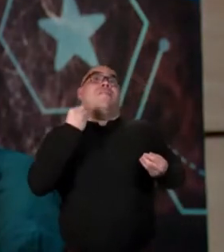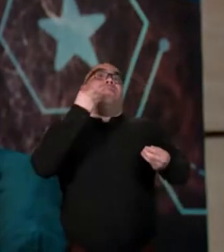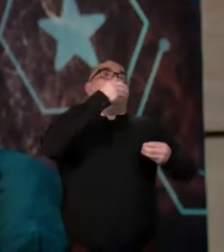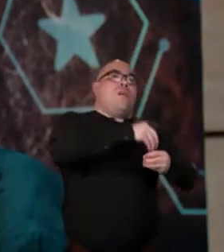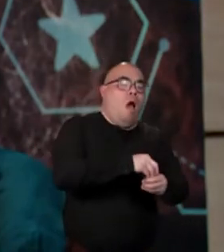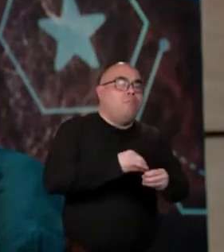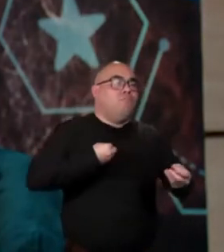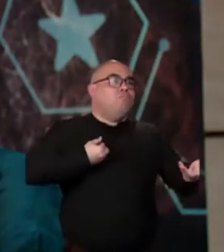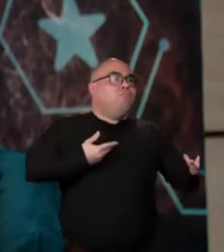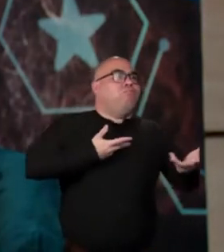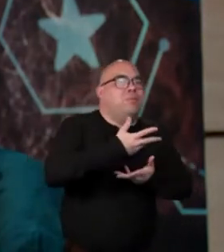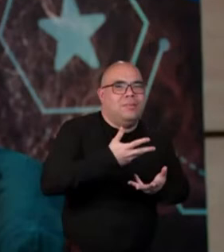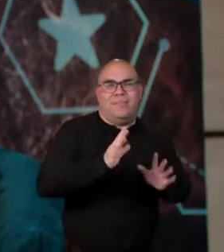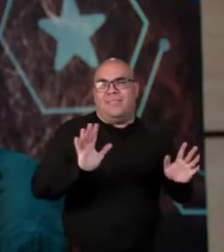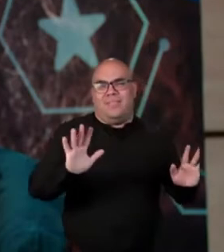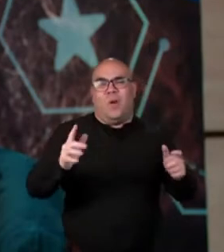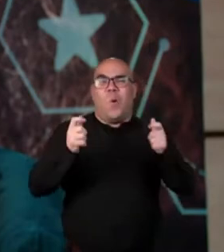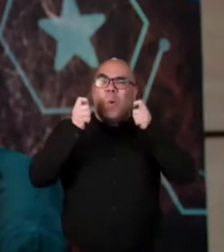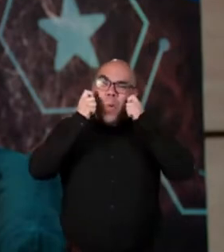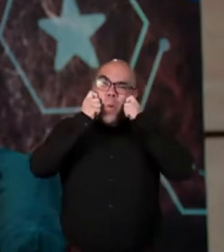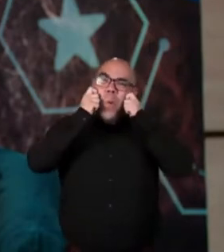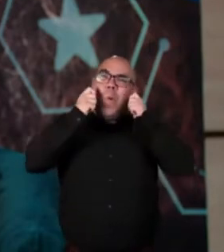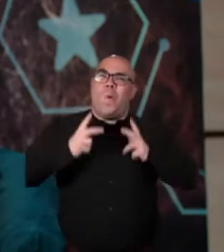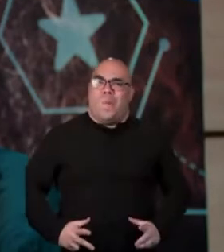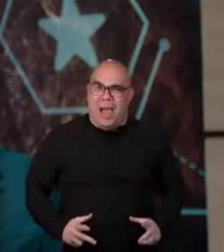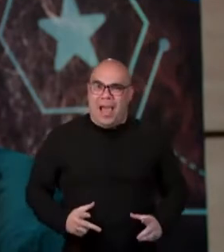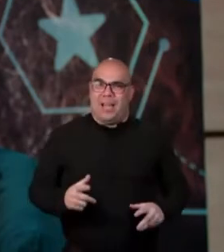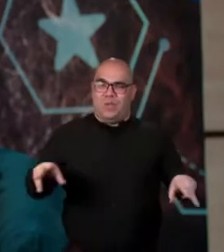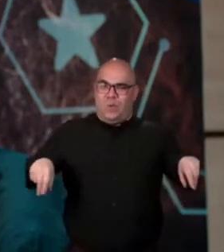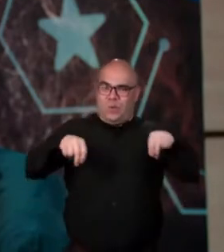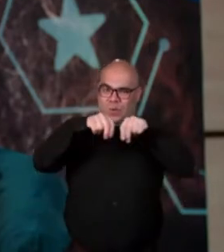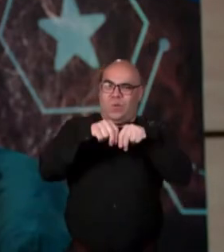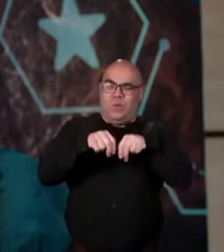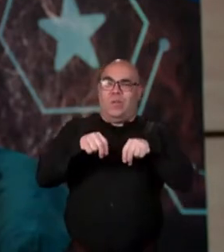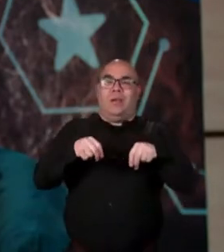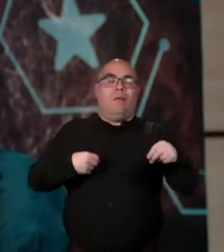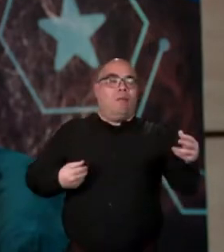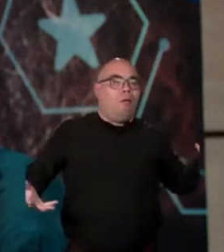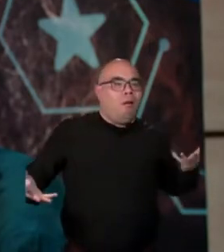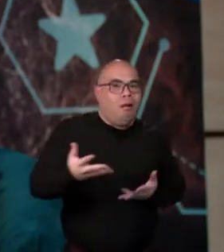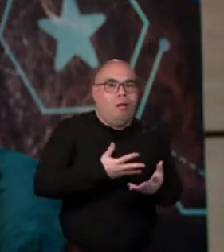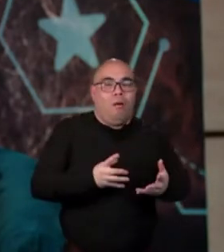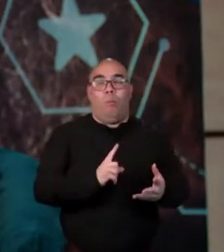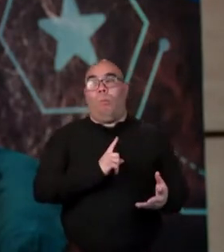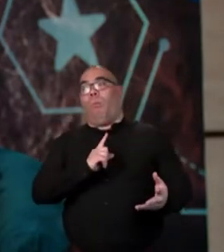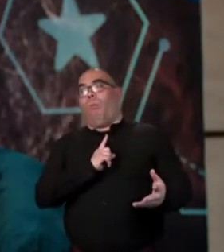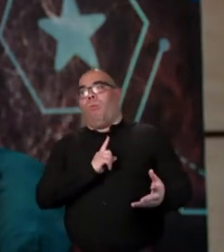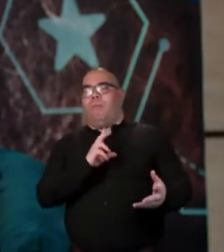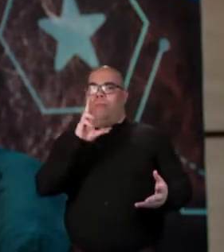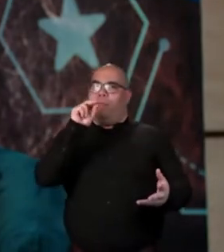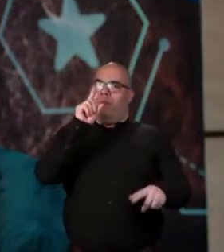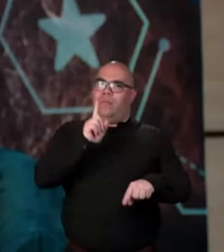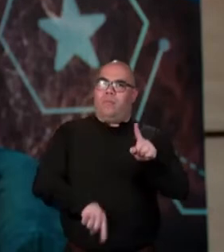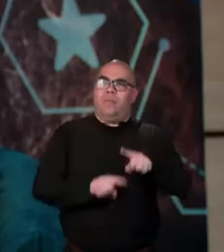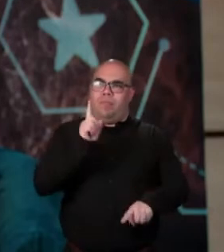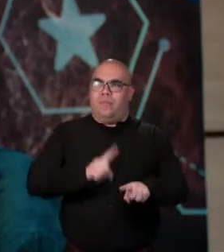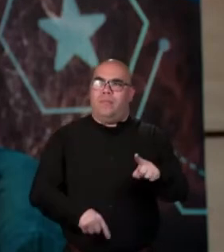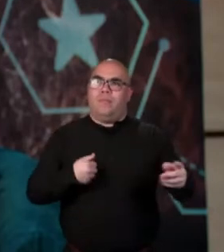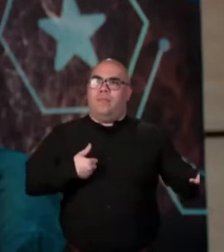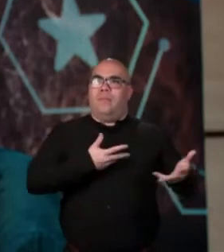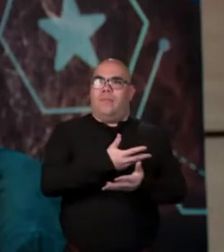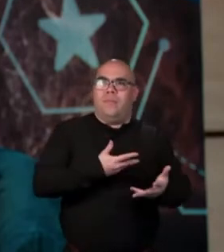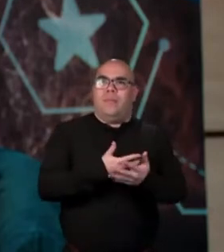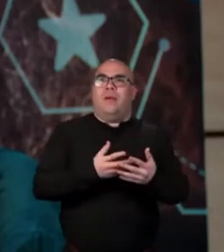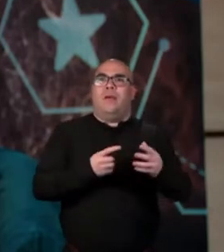otros somos seres humanos y somos seres sociables no podemos vivir en soledad el síndrome de la